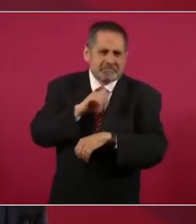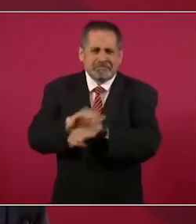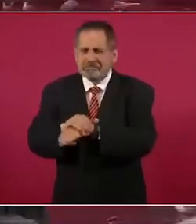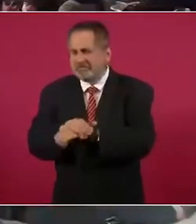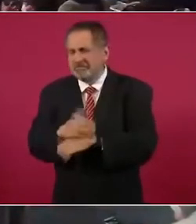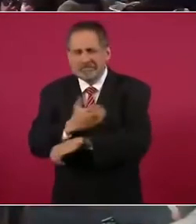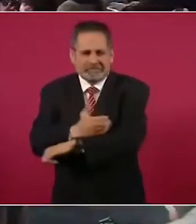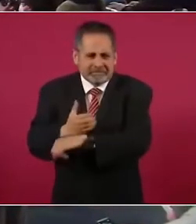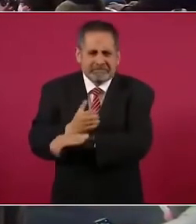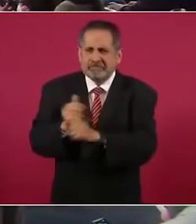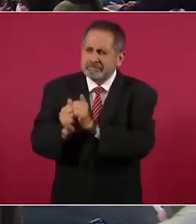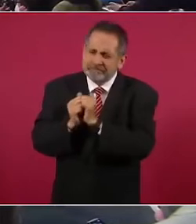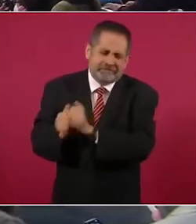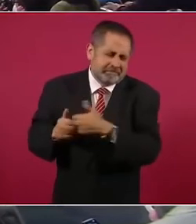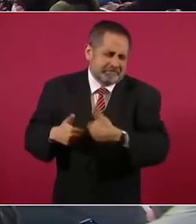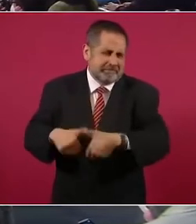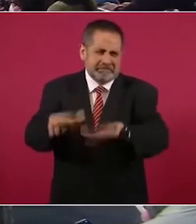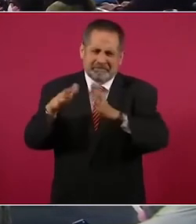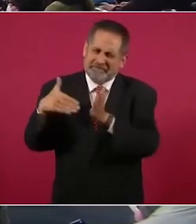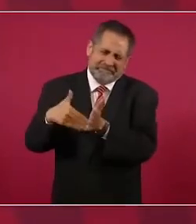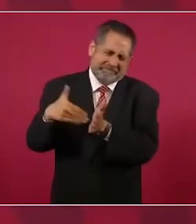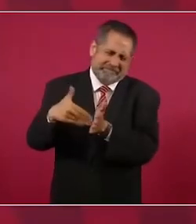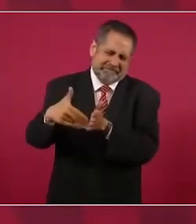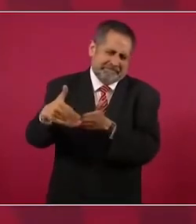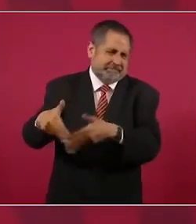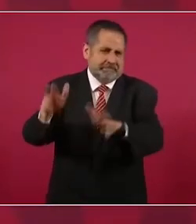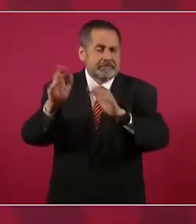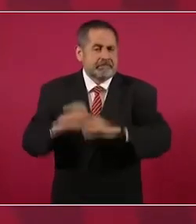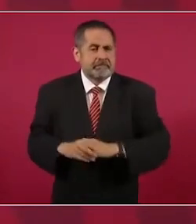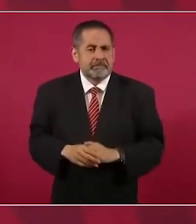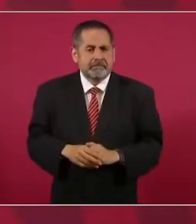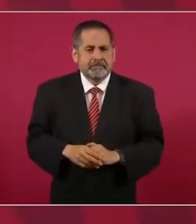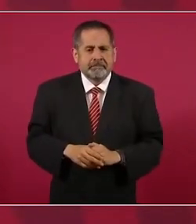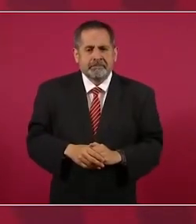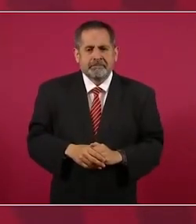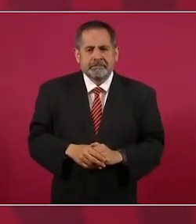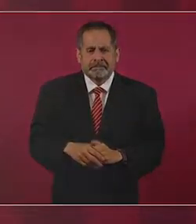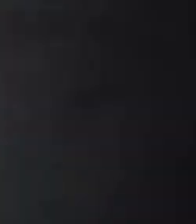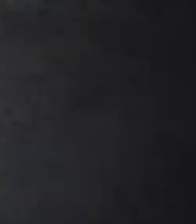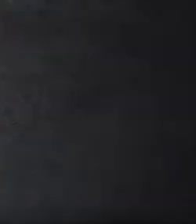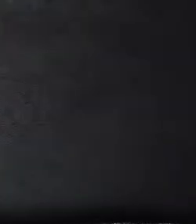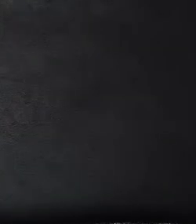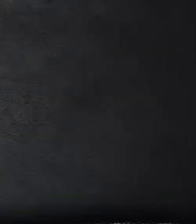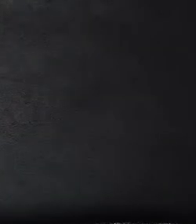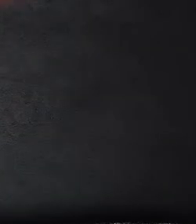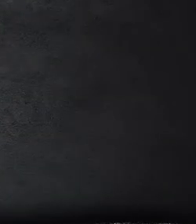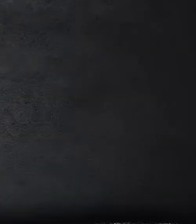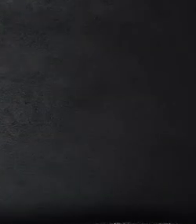compañeras y compañeros, millones. Millones.